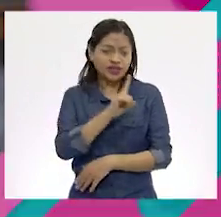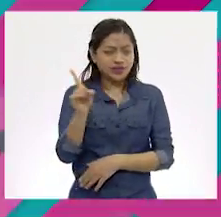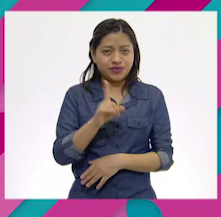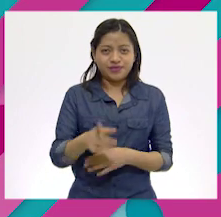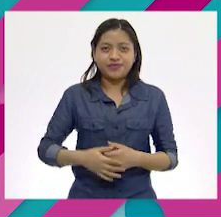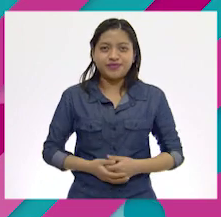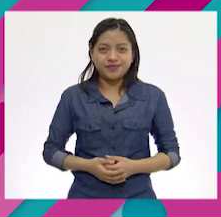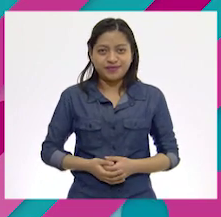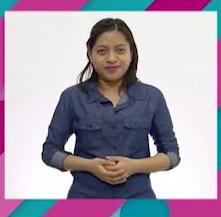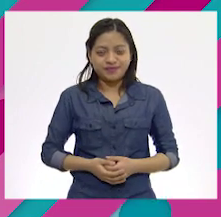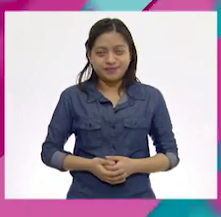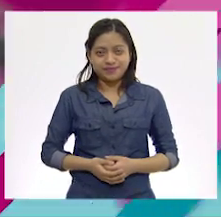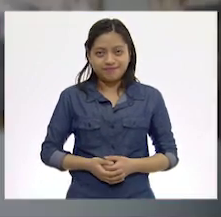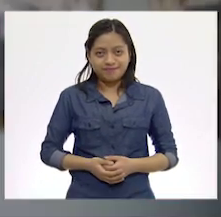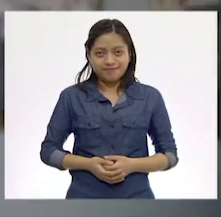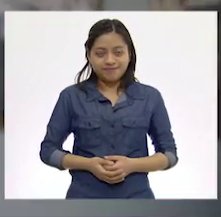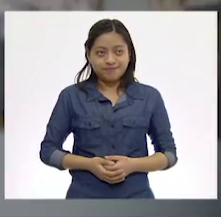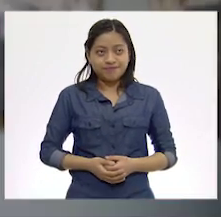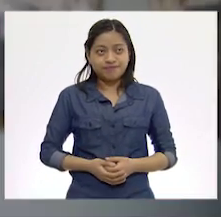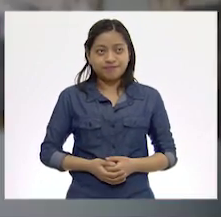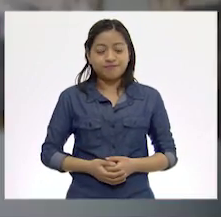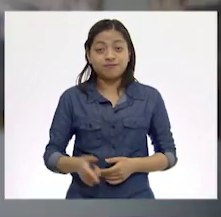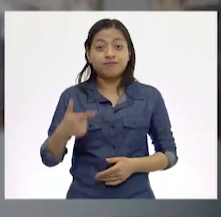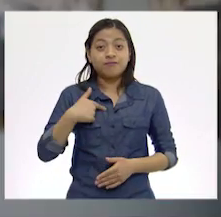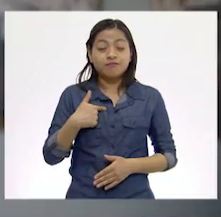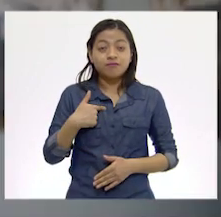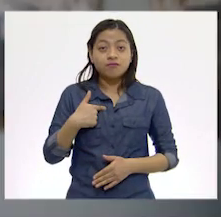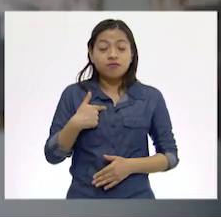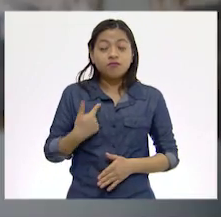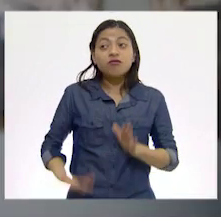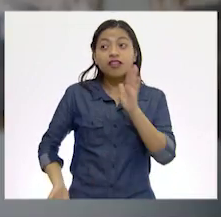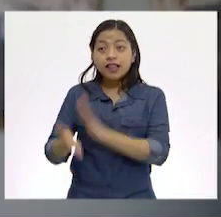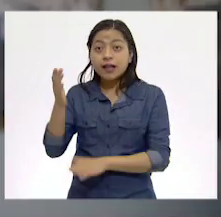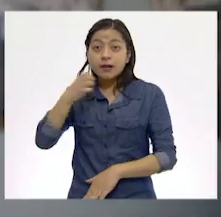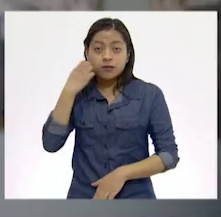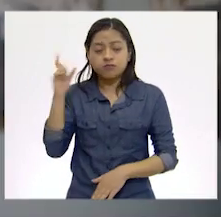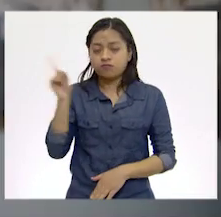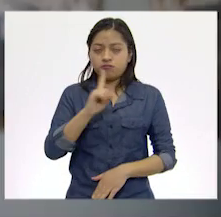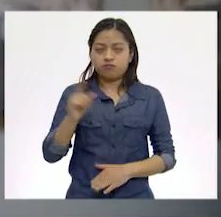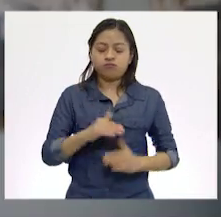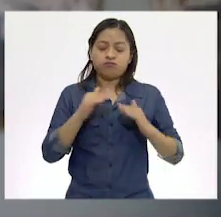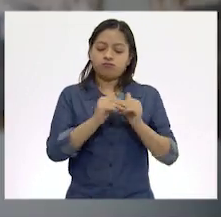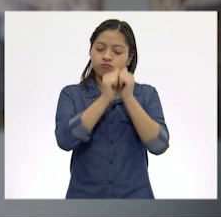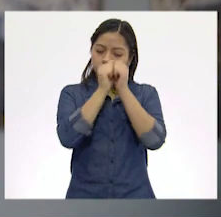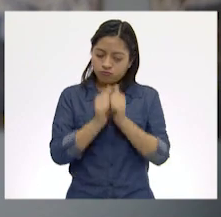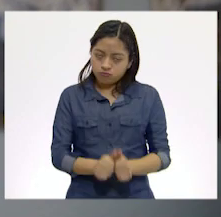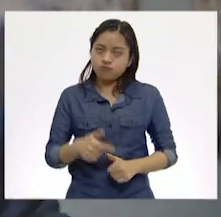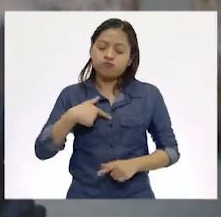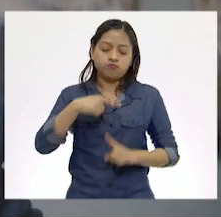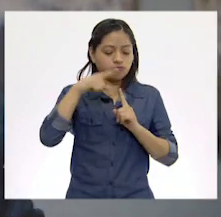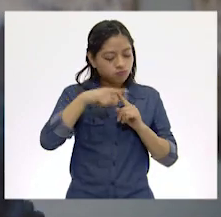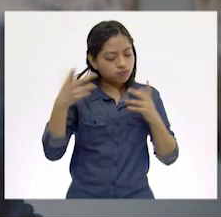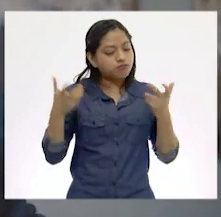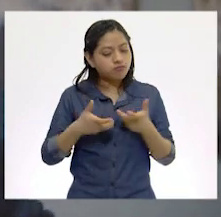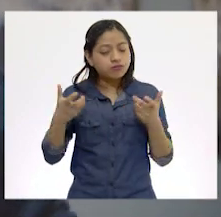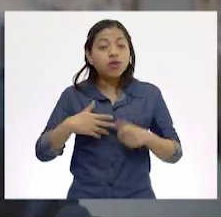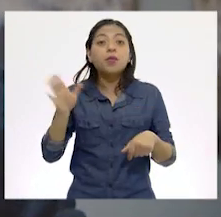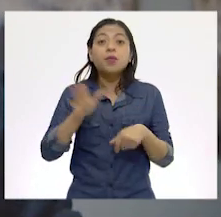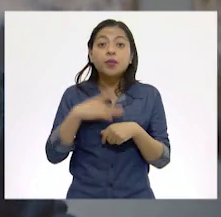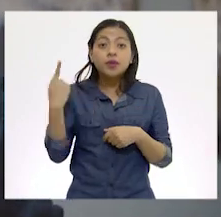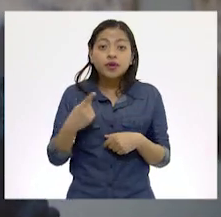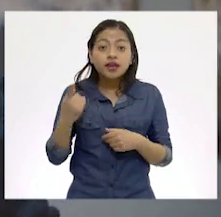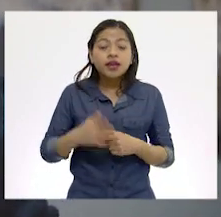desesperen. No voy a la escuela, me quedo en la casa que mi maestra me mande mis tareas. Porque está